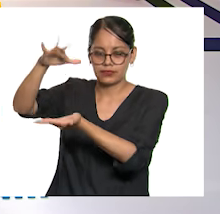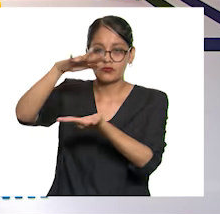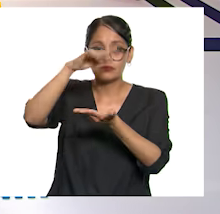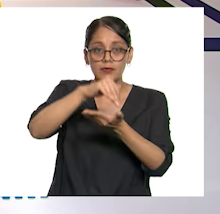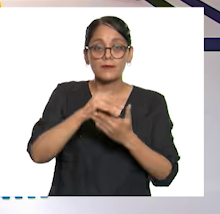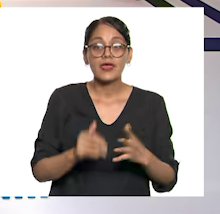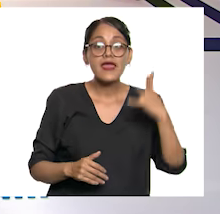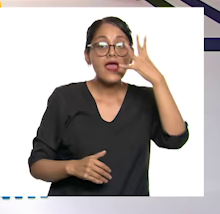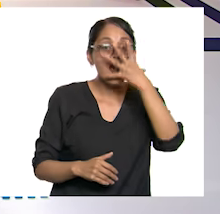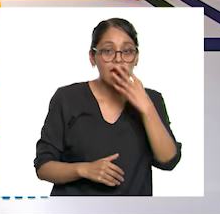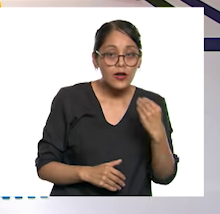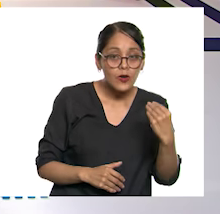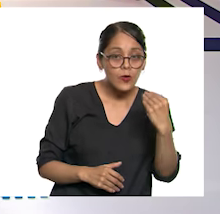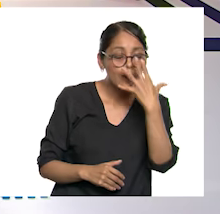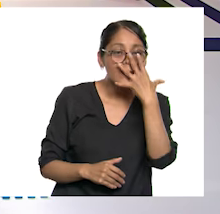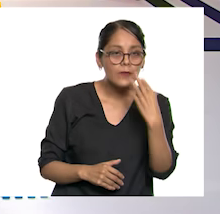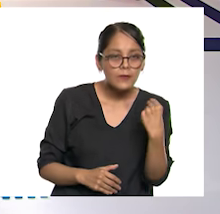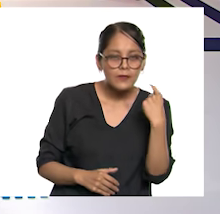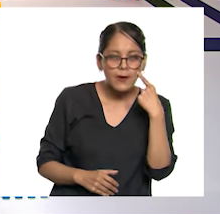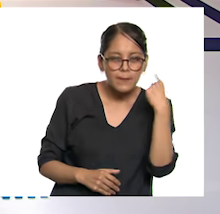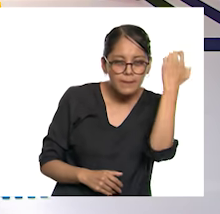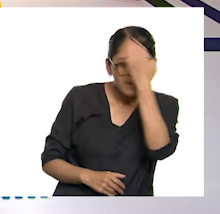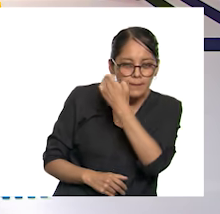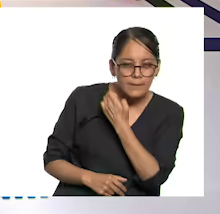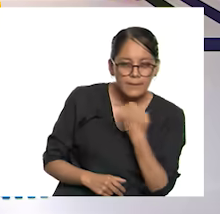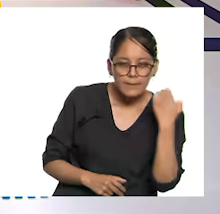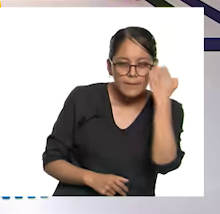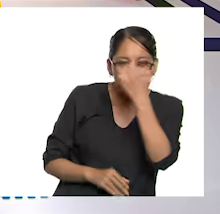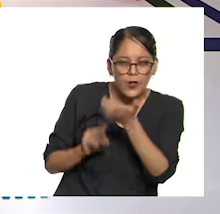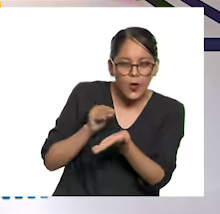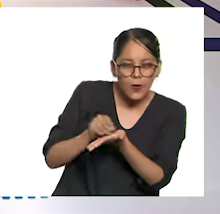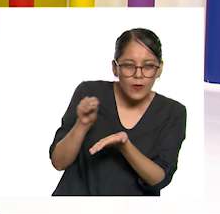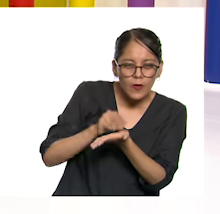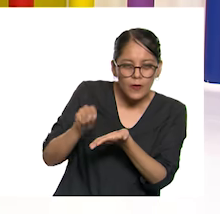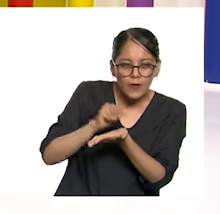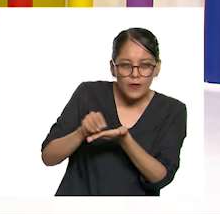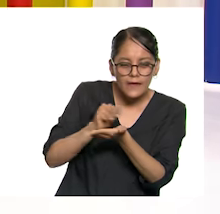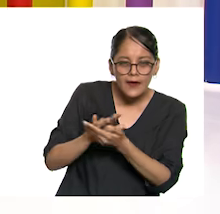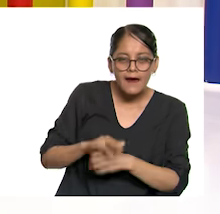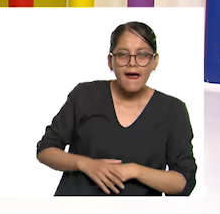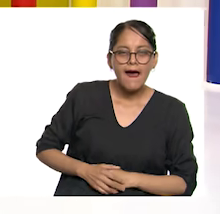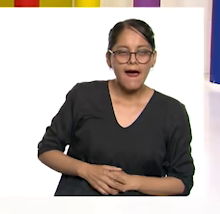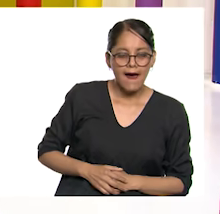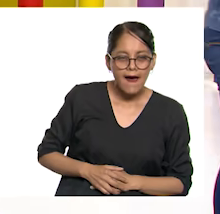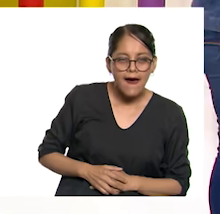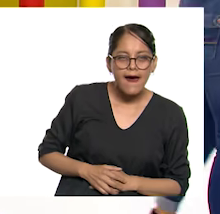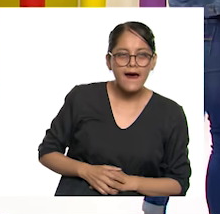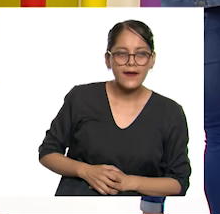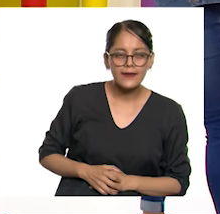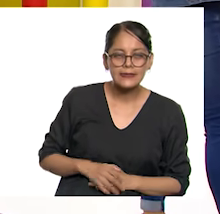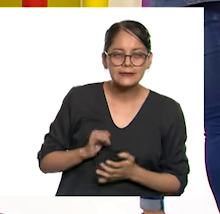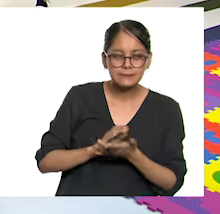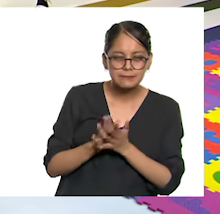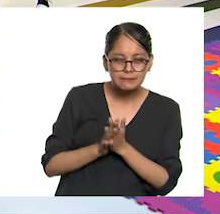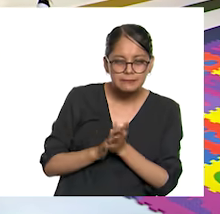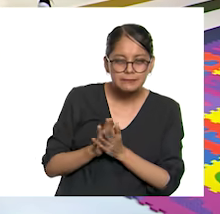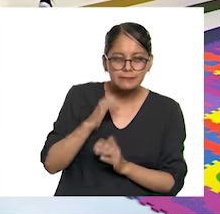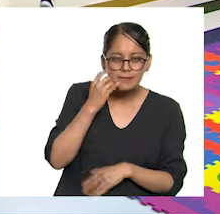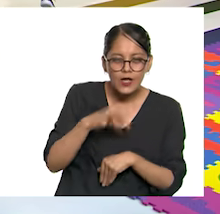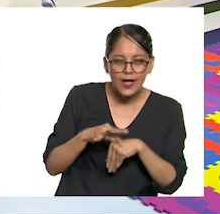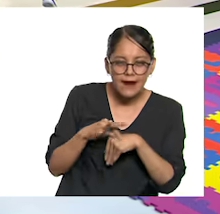mientras tanto está observando a los cochinitos y saboreándose unas carnitas.